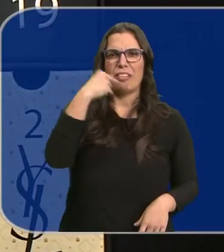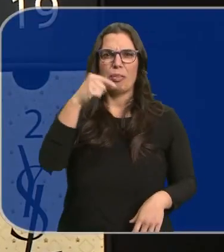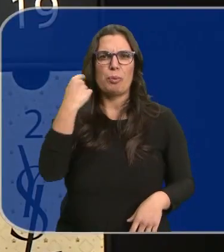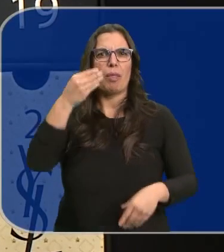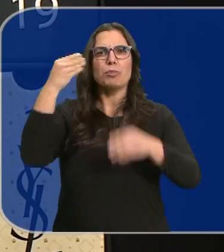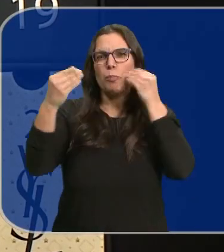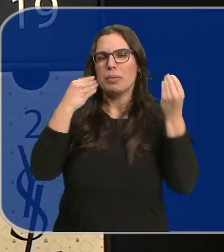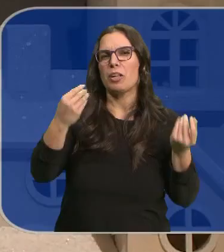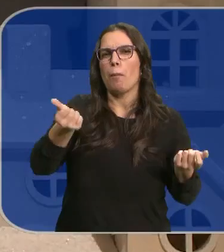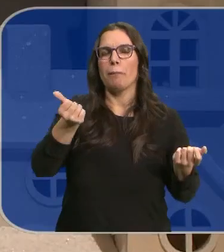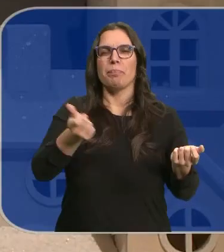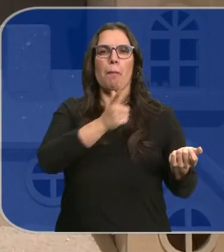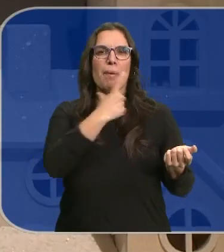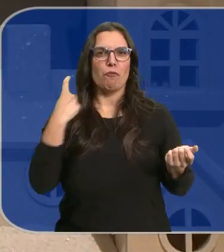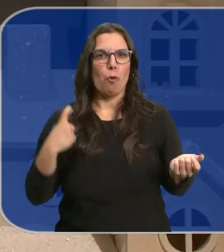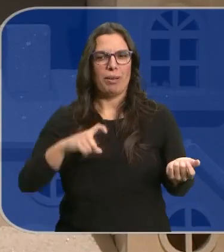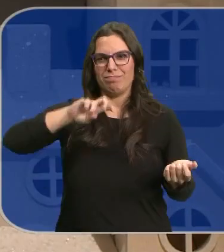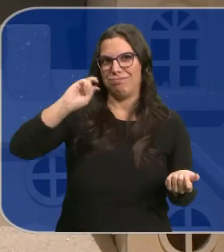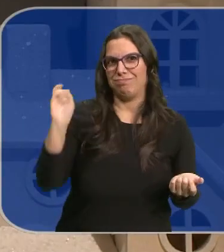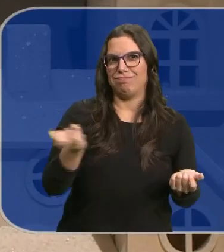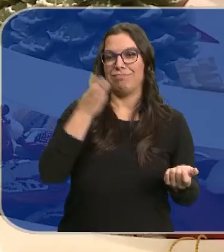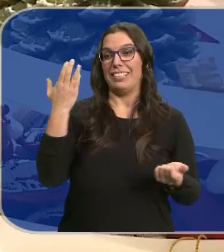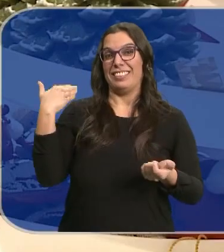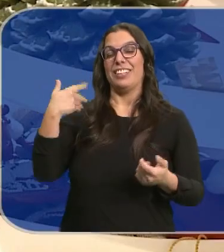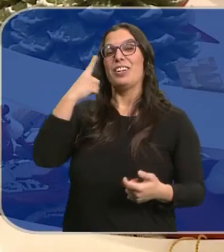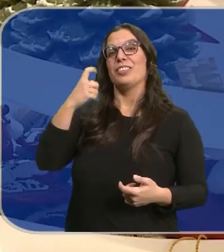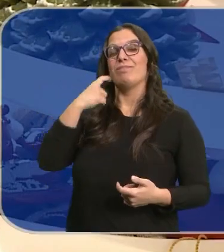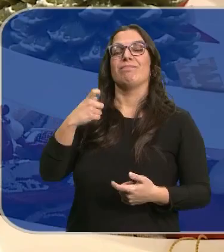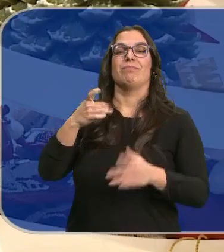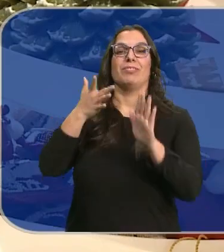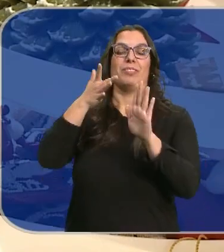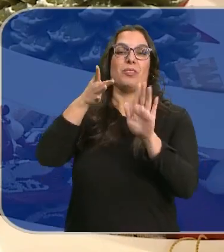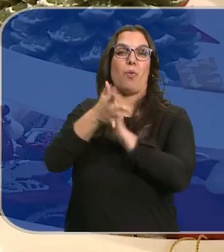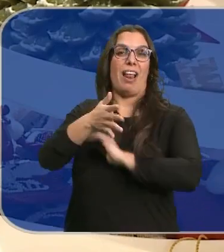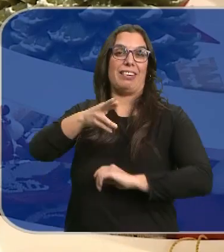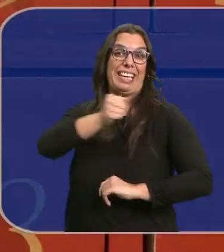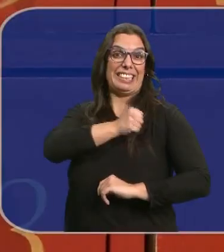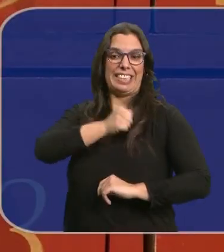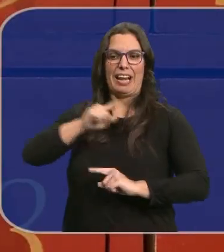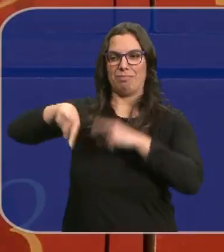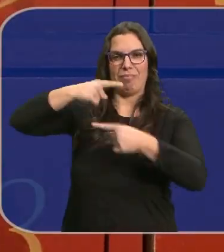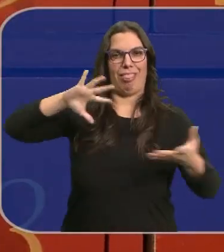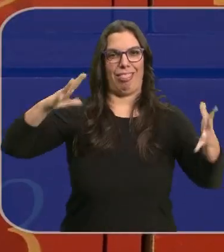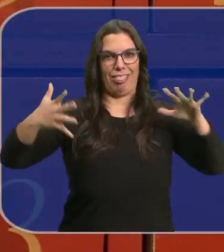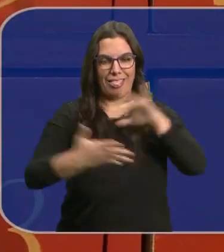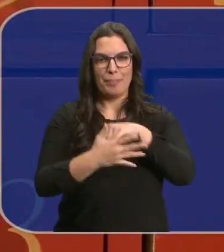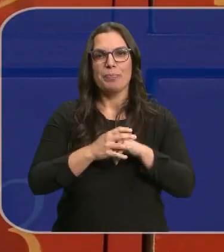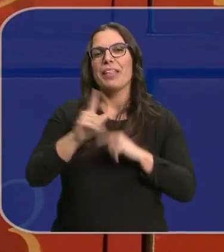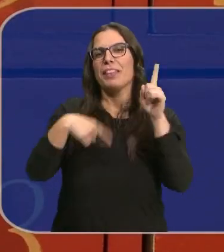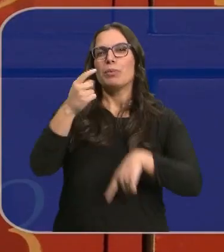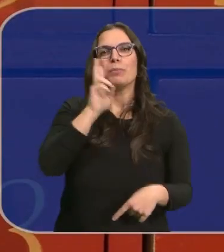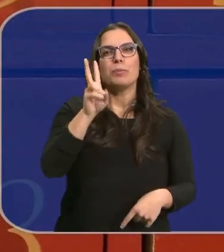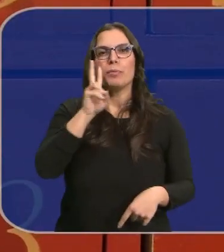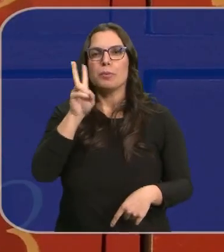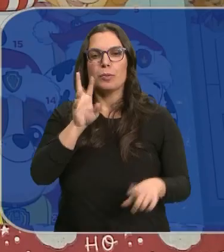o perfumes versionan esta en origen tradición cristiana. Luego descubriremos qué puede haber detrás de sus